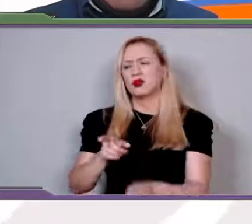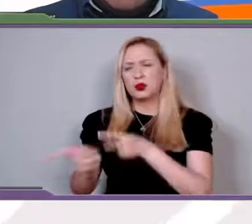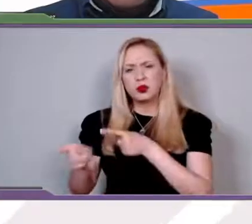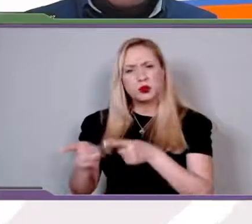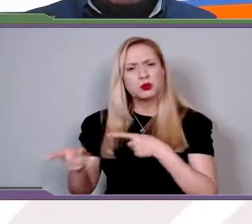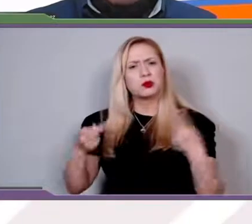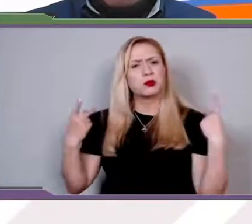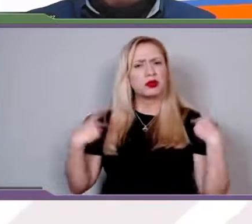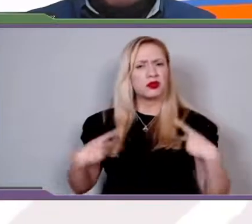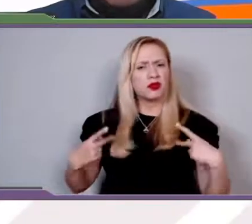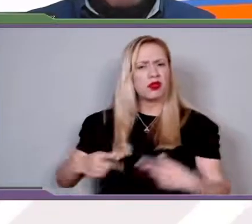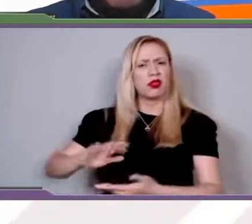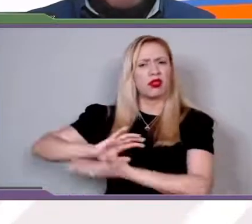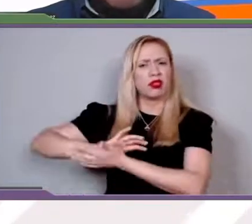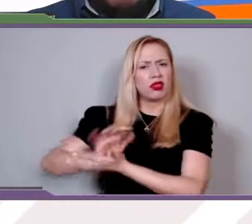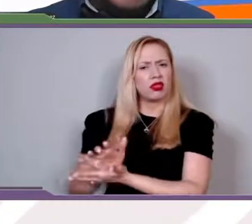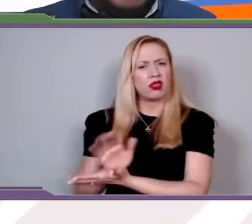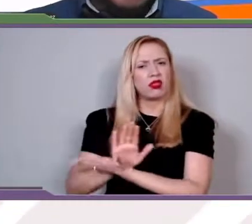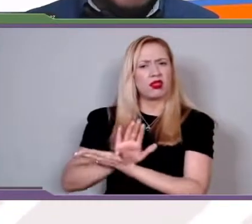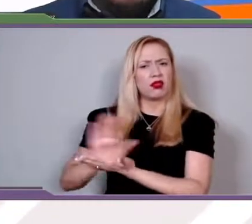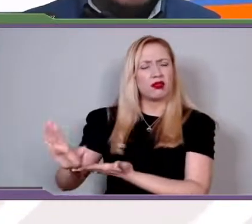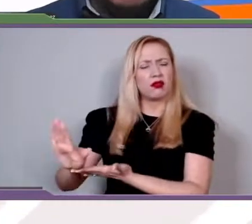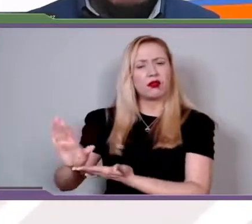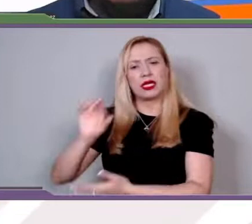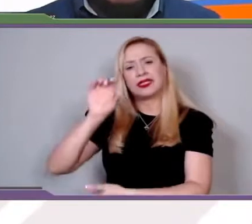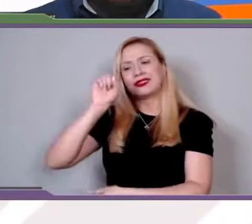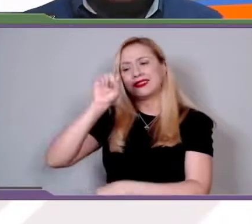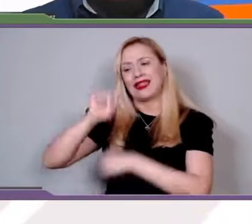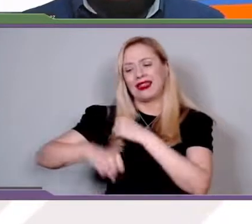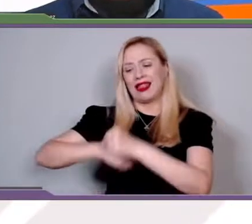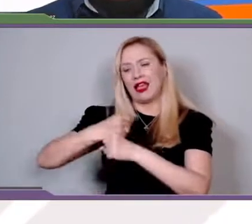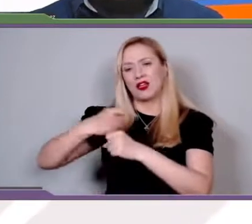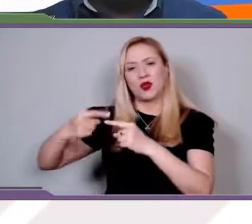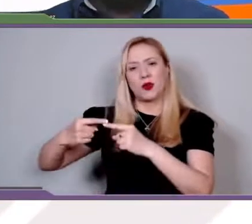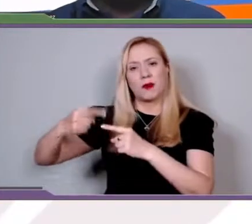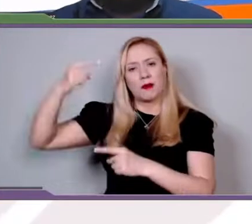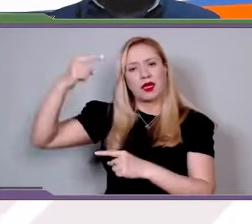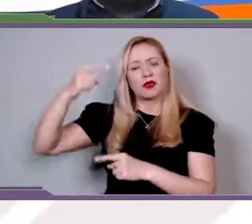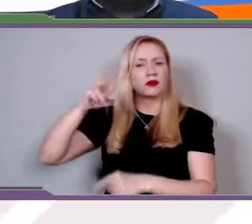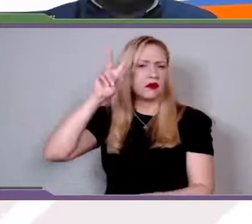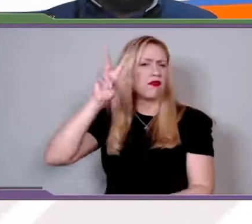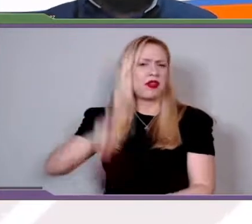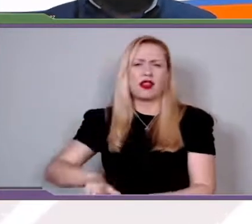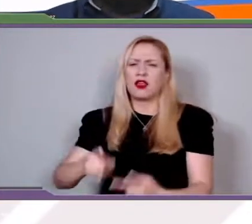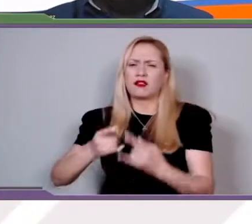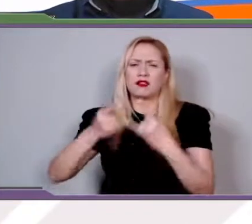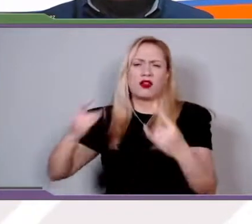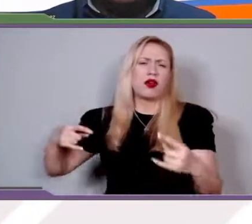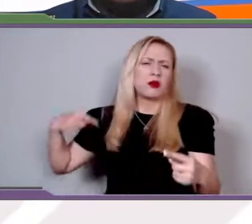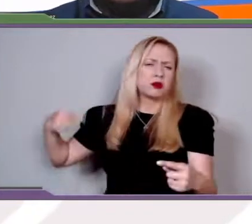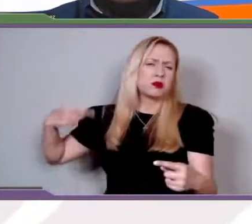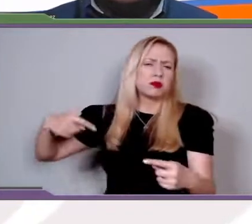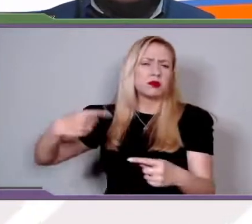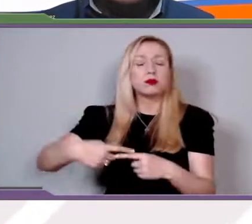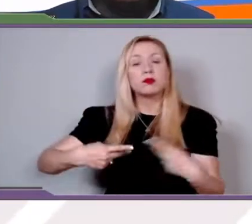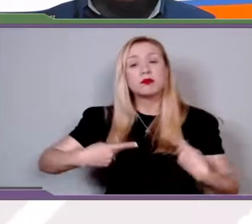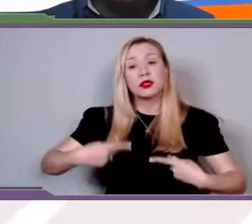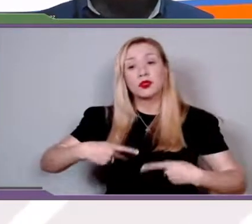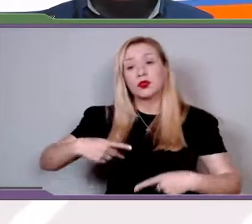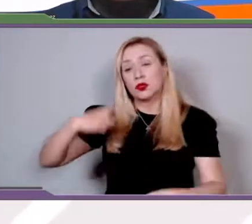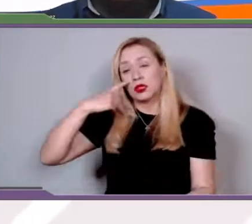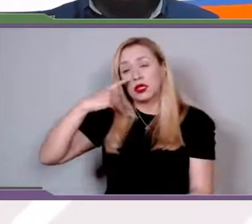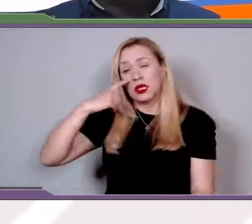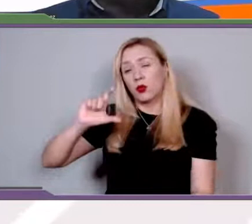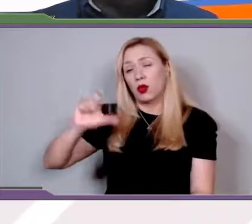que si los tomamos como históricamente, ¿no? Podemos ver que la persona mayor de 60 años